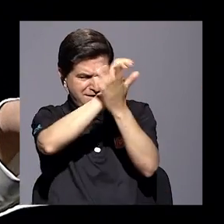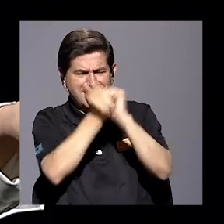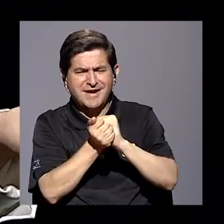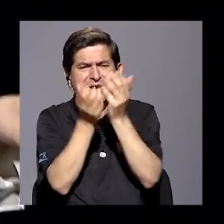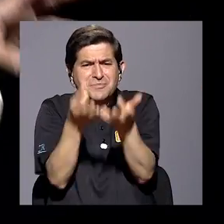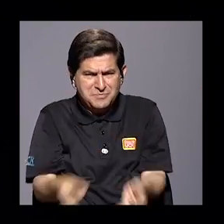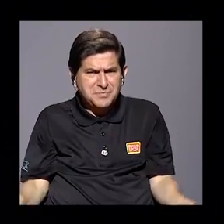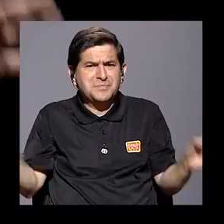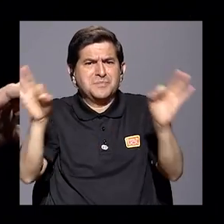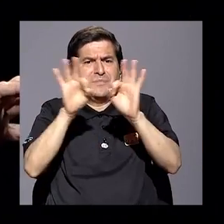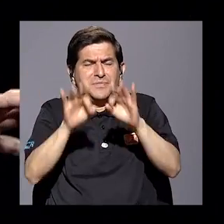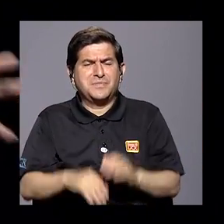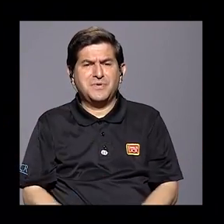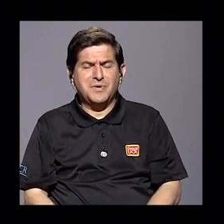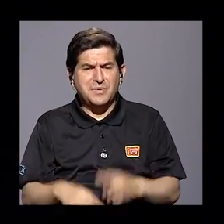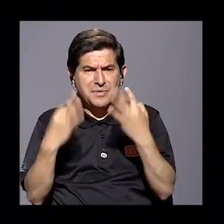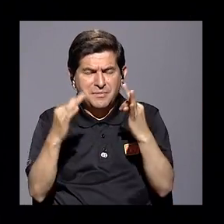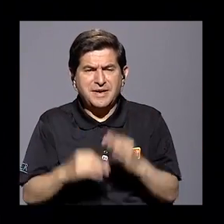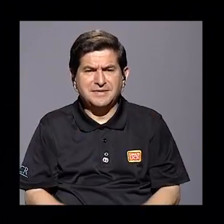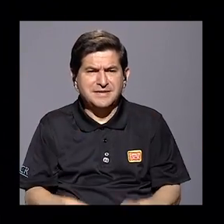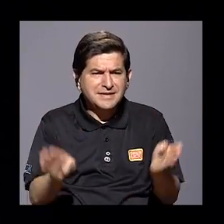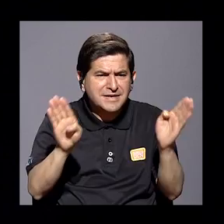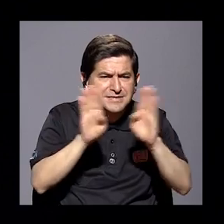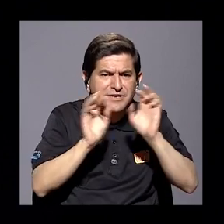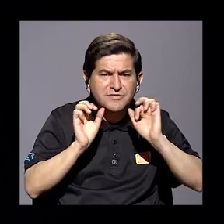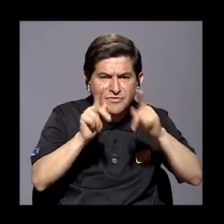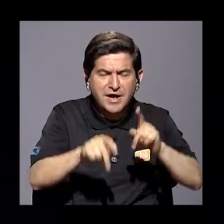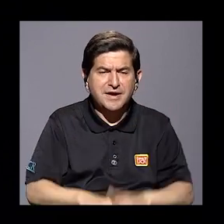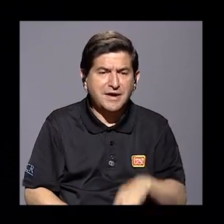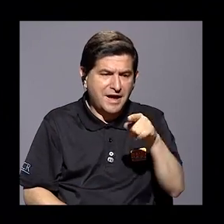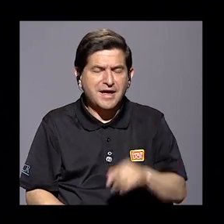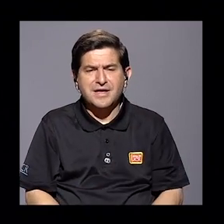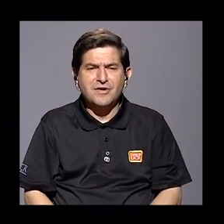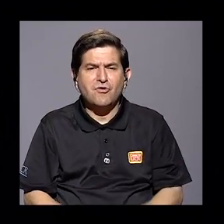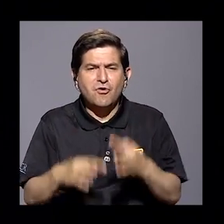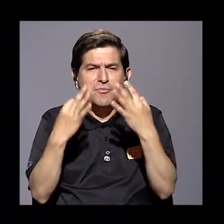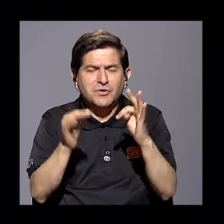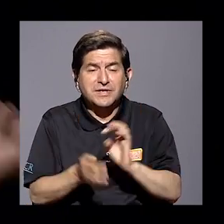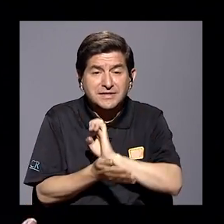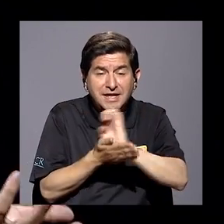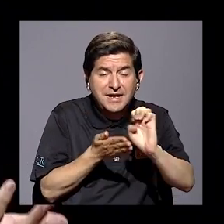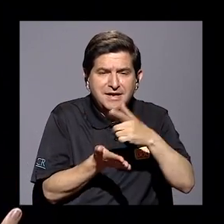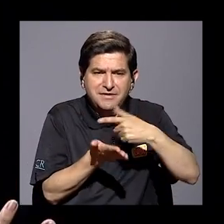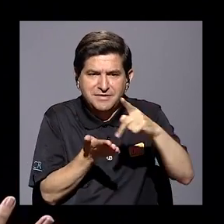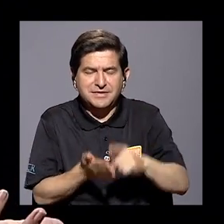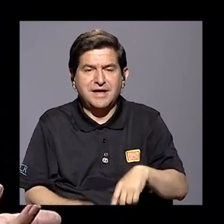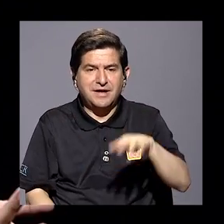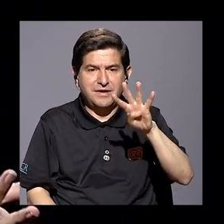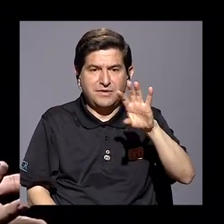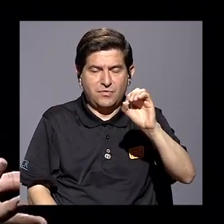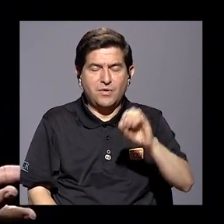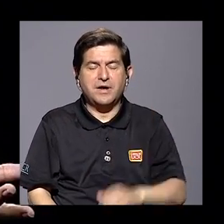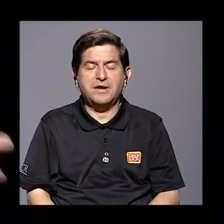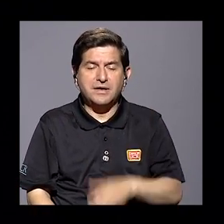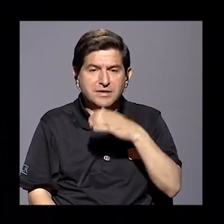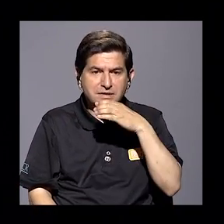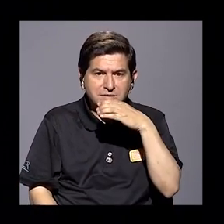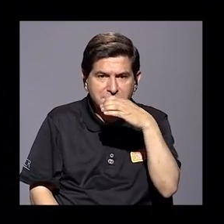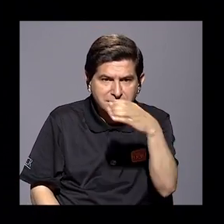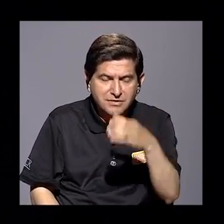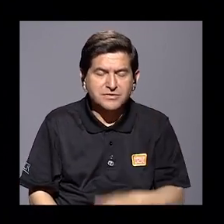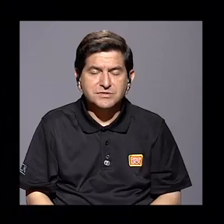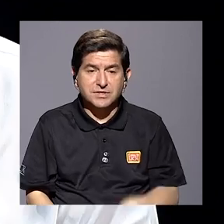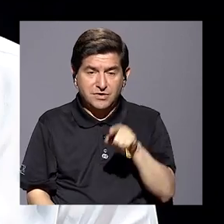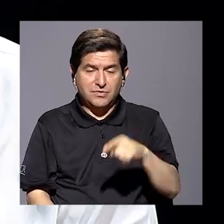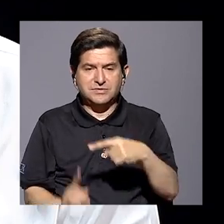que hacer una reforma significativa para cerrar los portillos de lo que entendemos como fraude fiscal más de 40 recomendaciones de la comisión de los